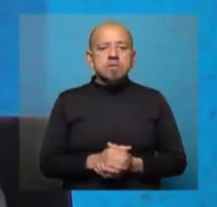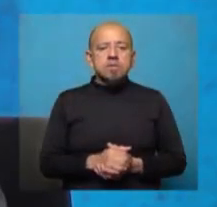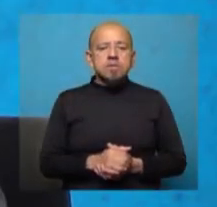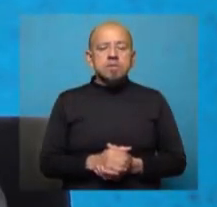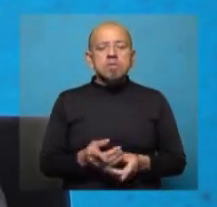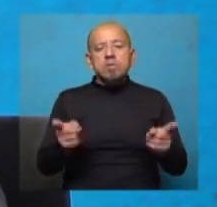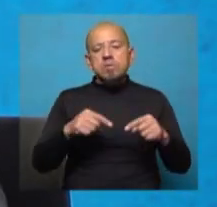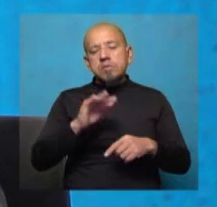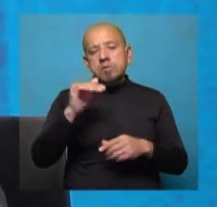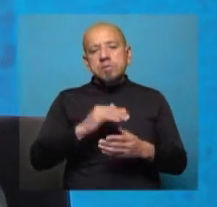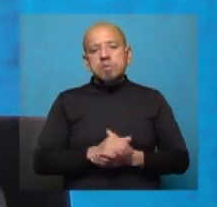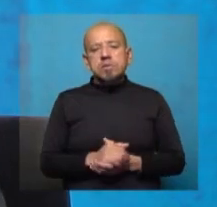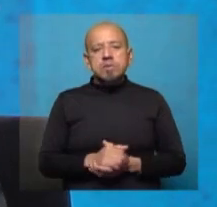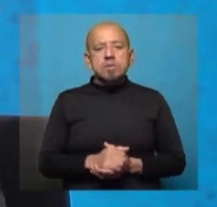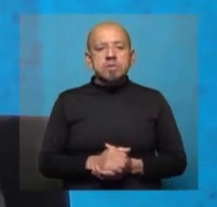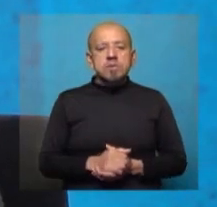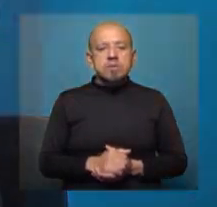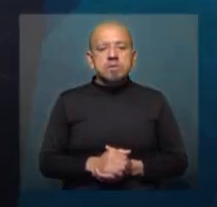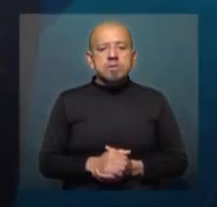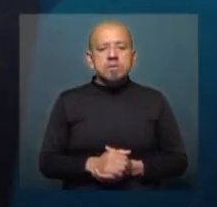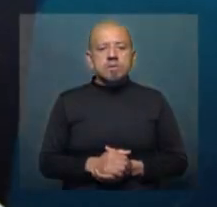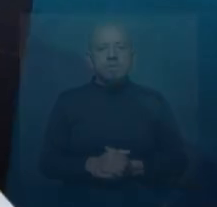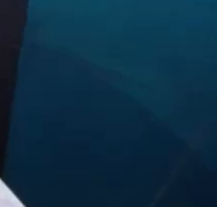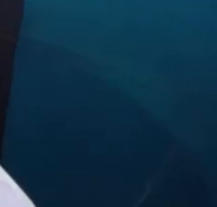volvemos mañana después de las 20 horas que pasen bien chao